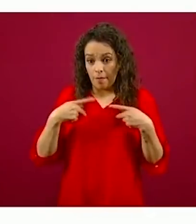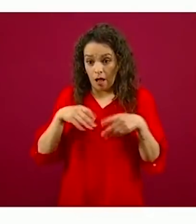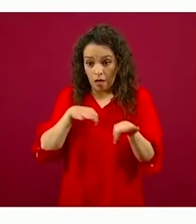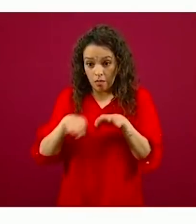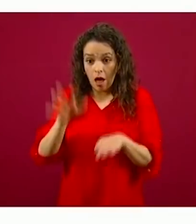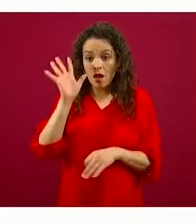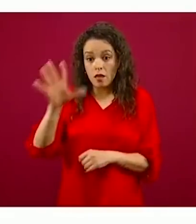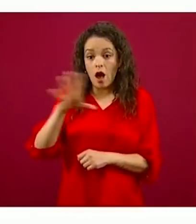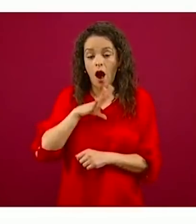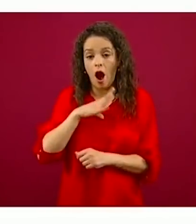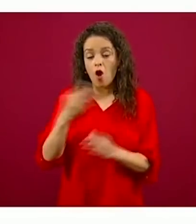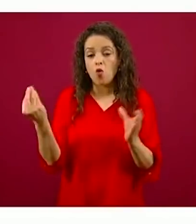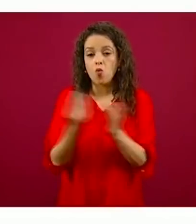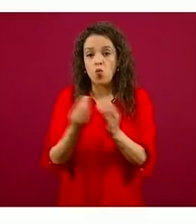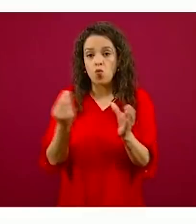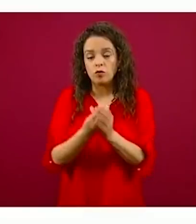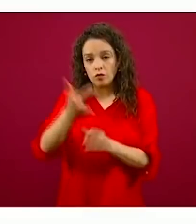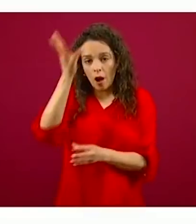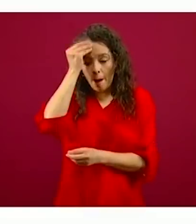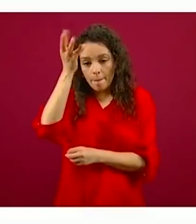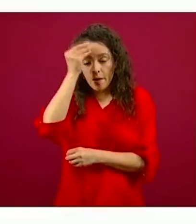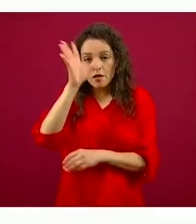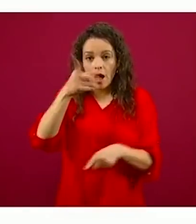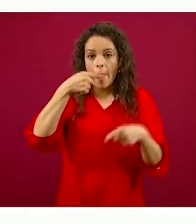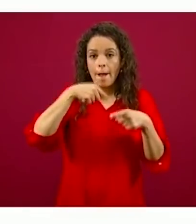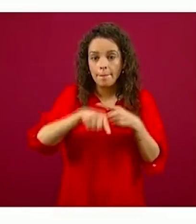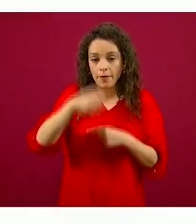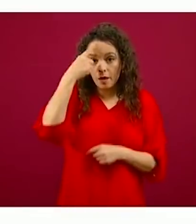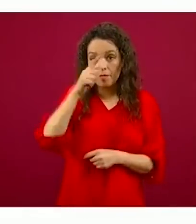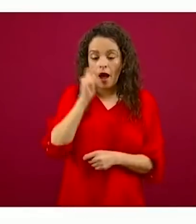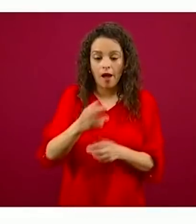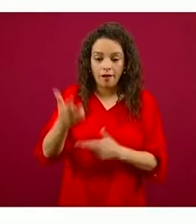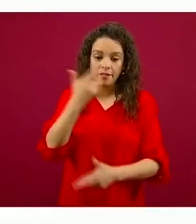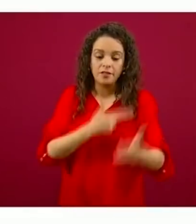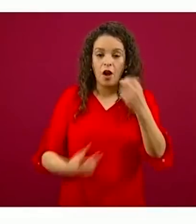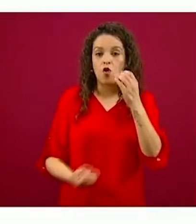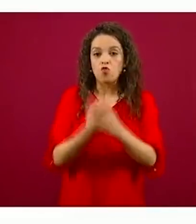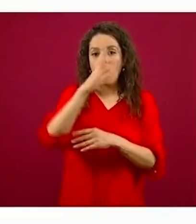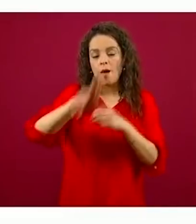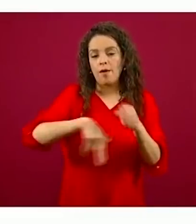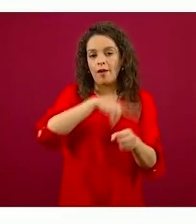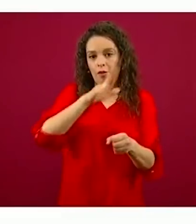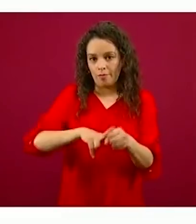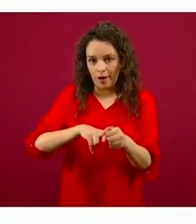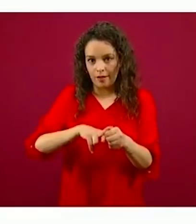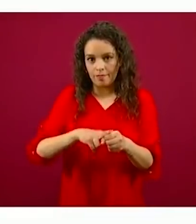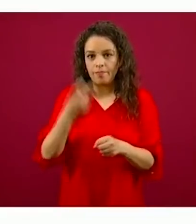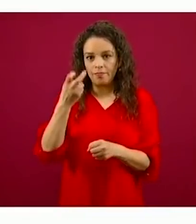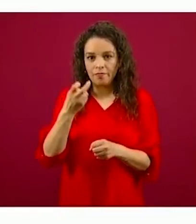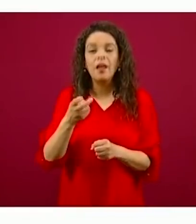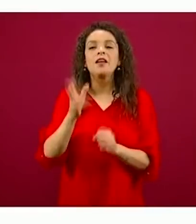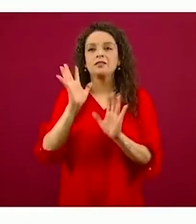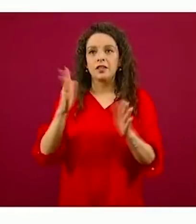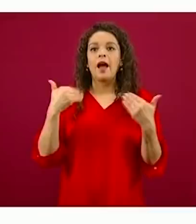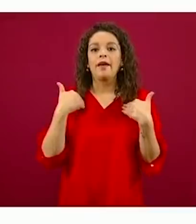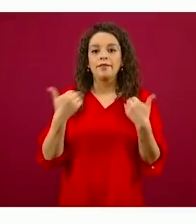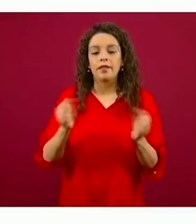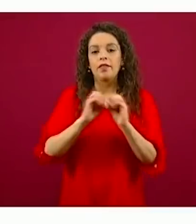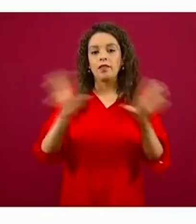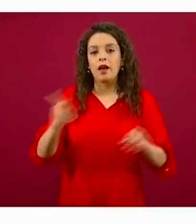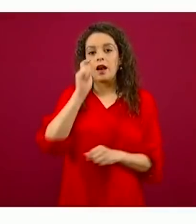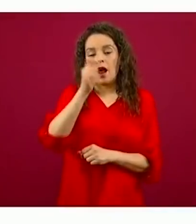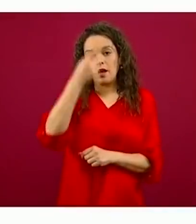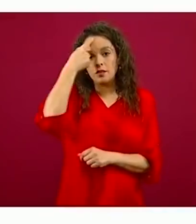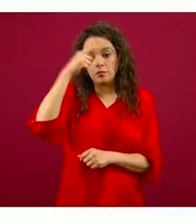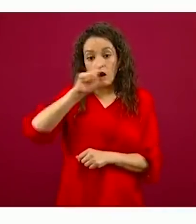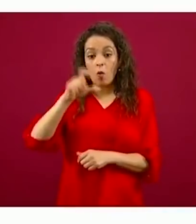tomado los cursos de regreso a la normalidad. Esto quiere decir que ya están familiarizados con el filtro de